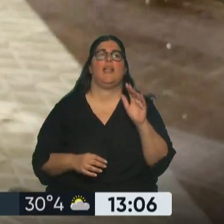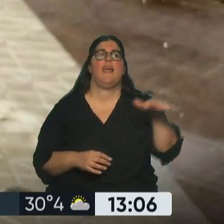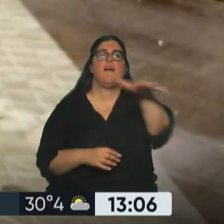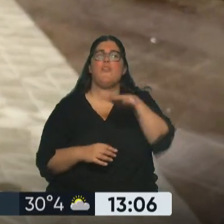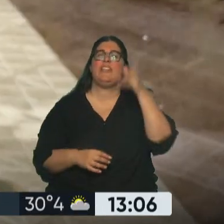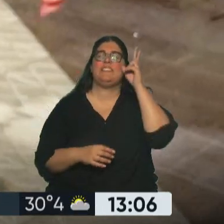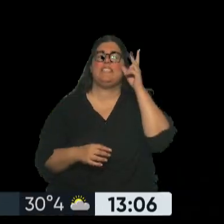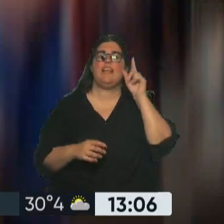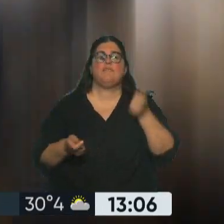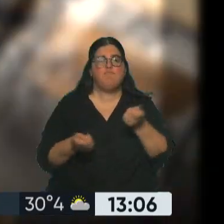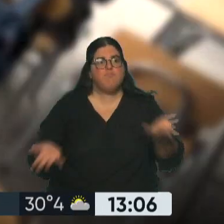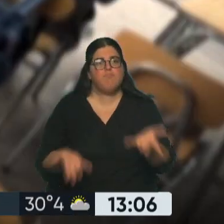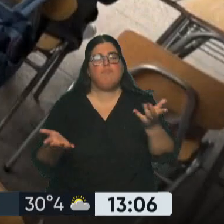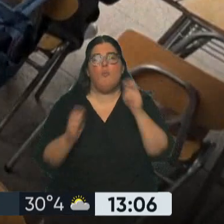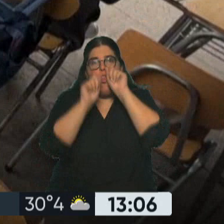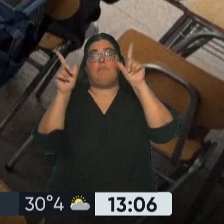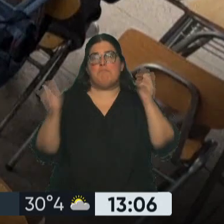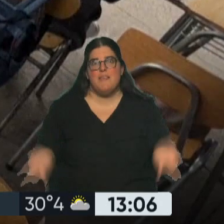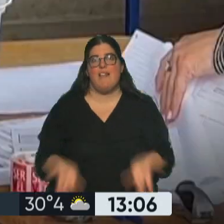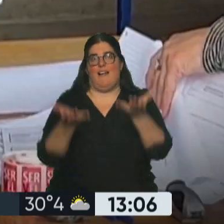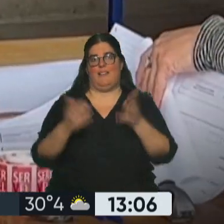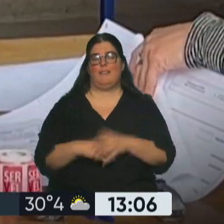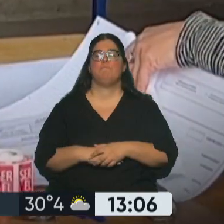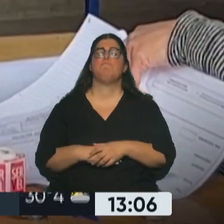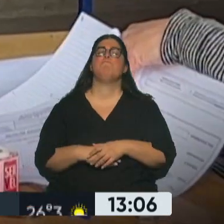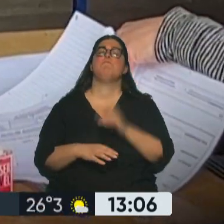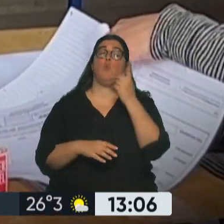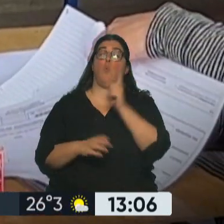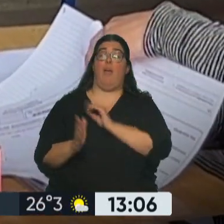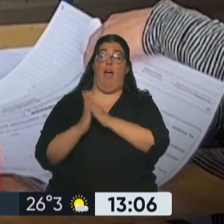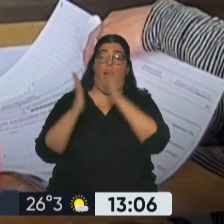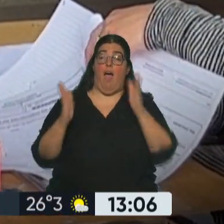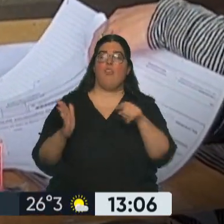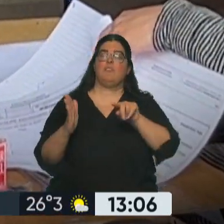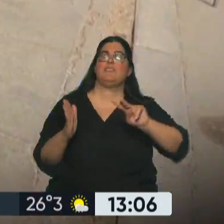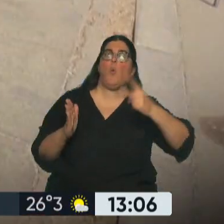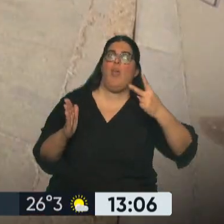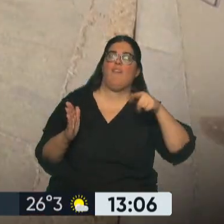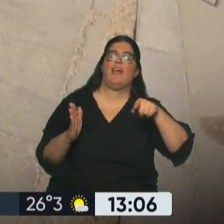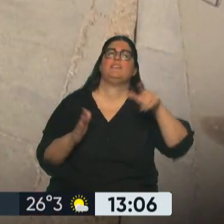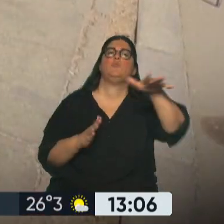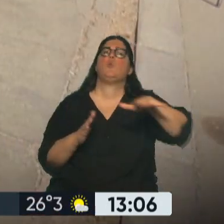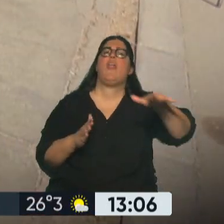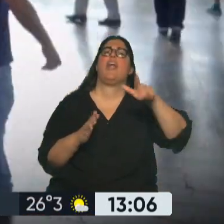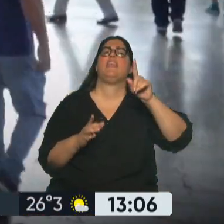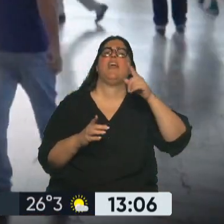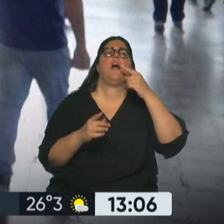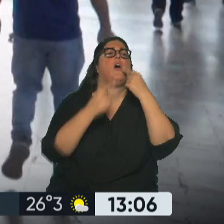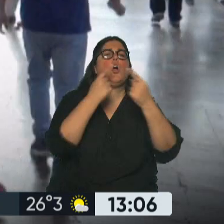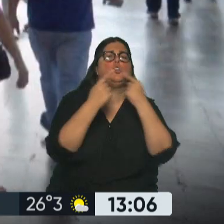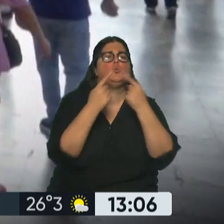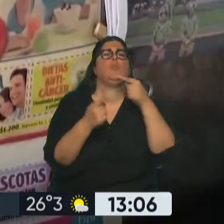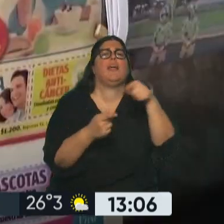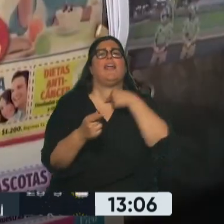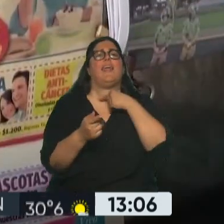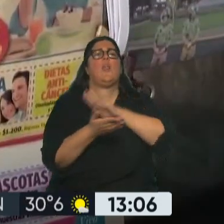de nuevo. Por segunda vez en menos de un año, la ciudadanía chilena rechazó en un plebiscito la propuesta de